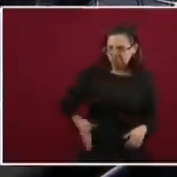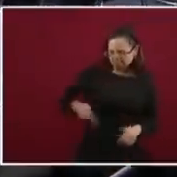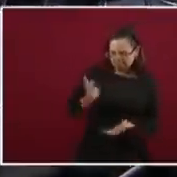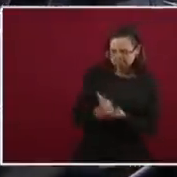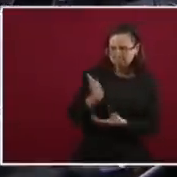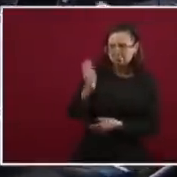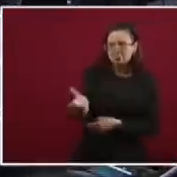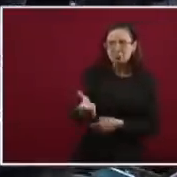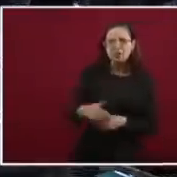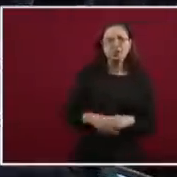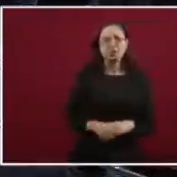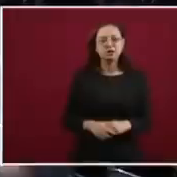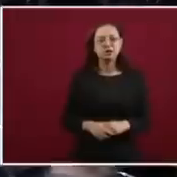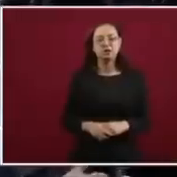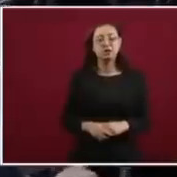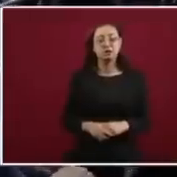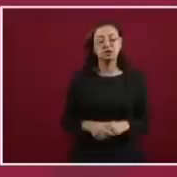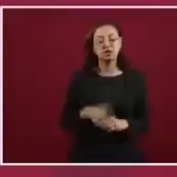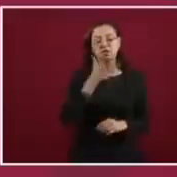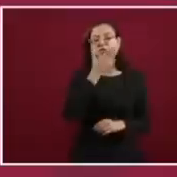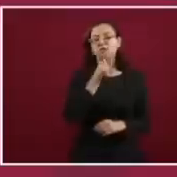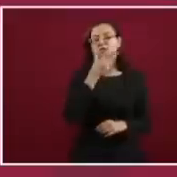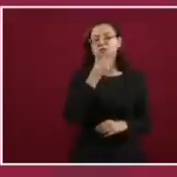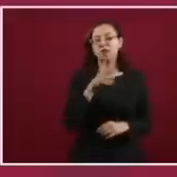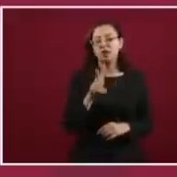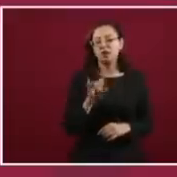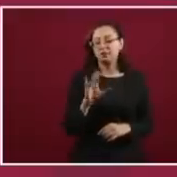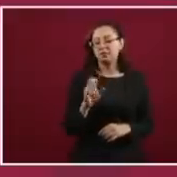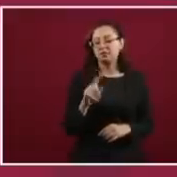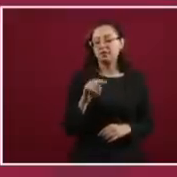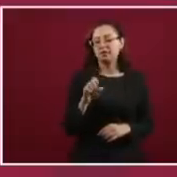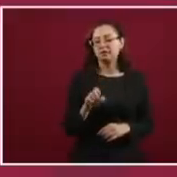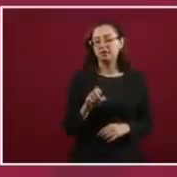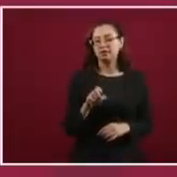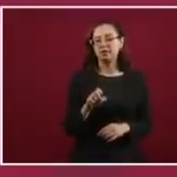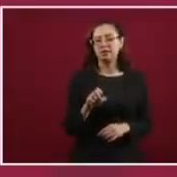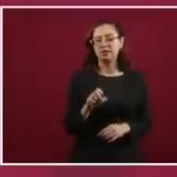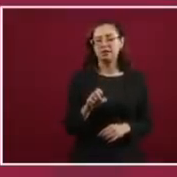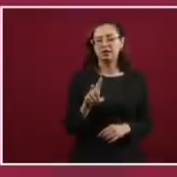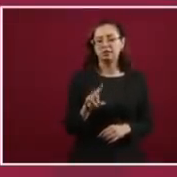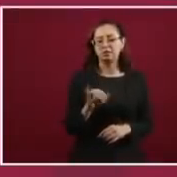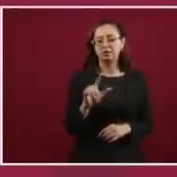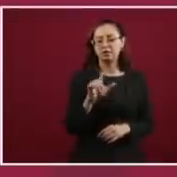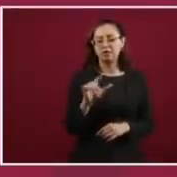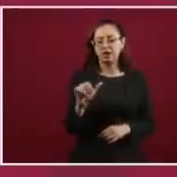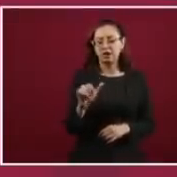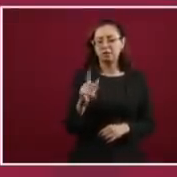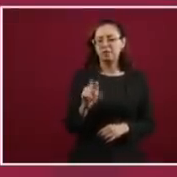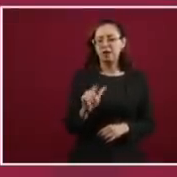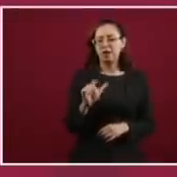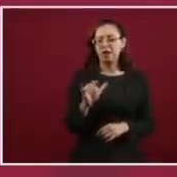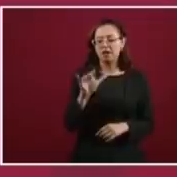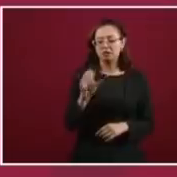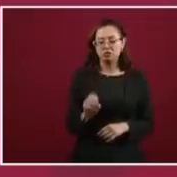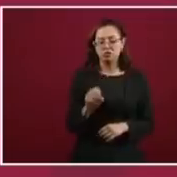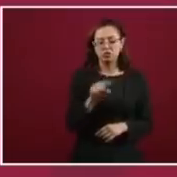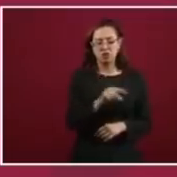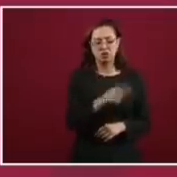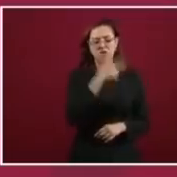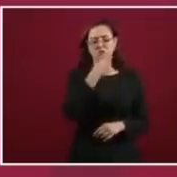vicente rivapalacio este era militar liberal escritor